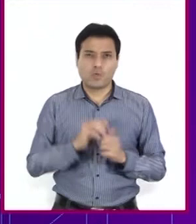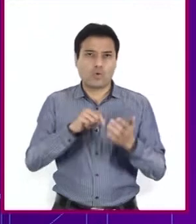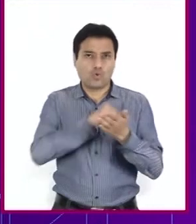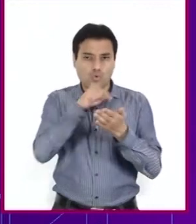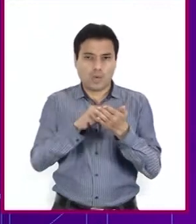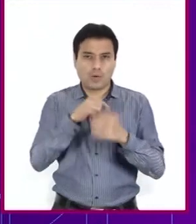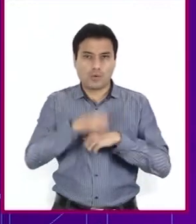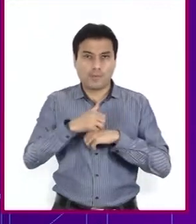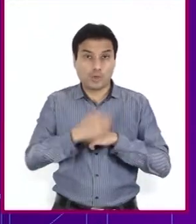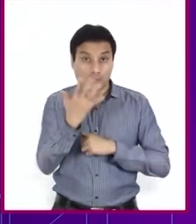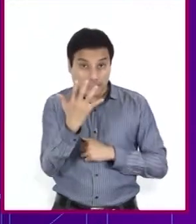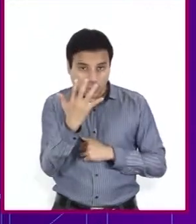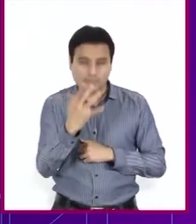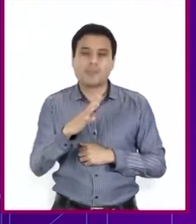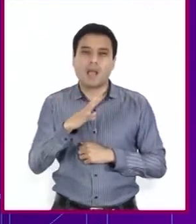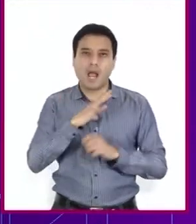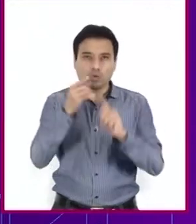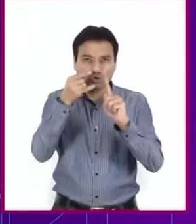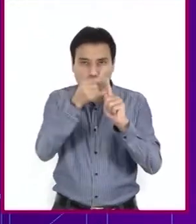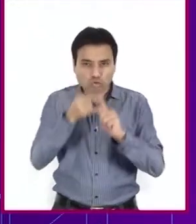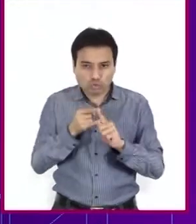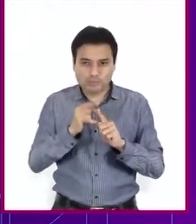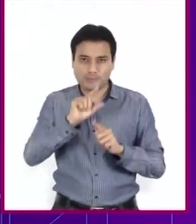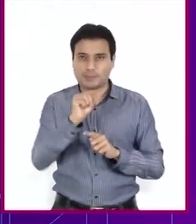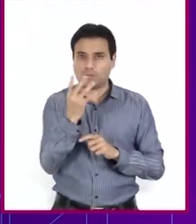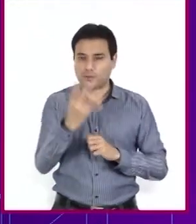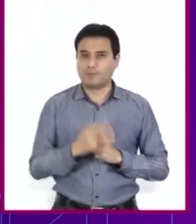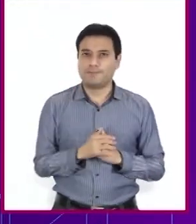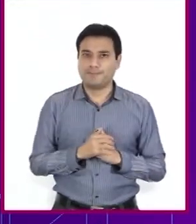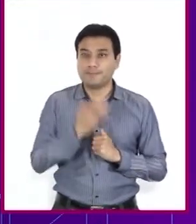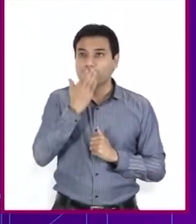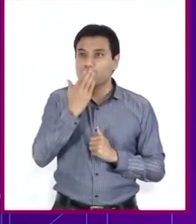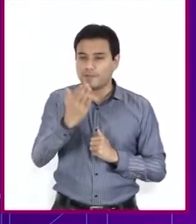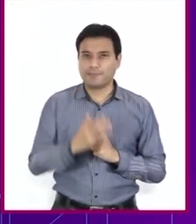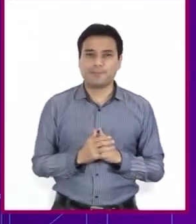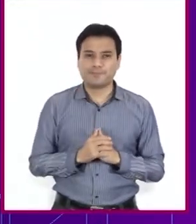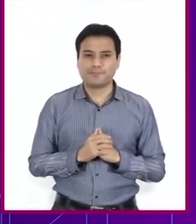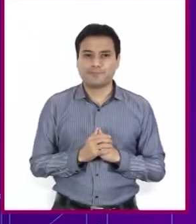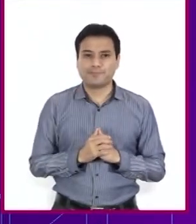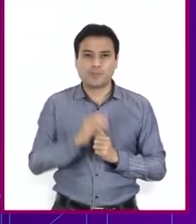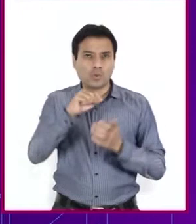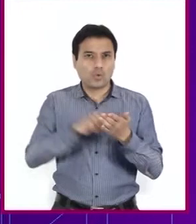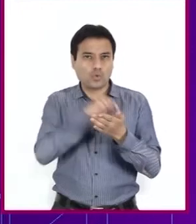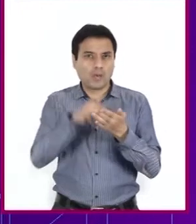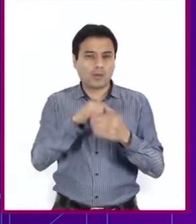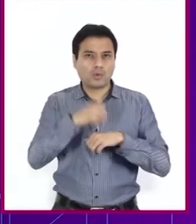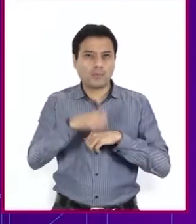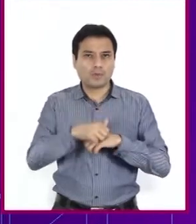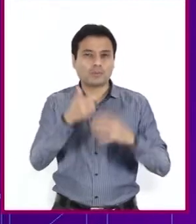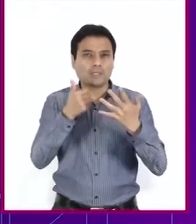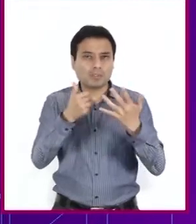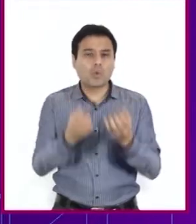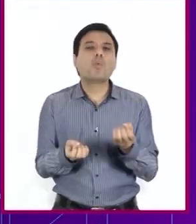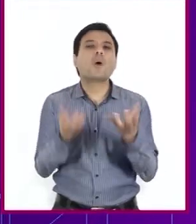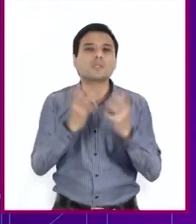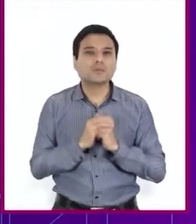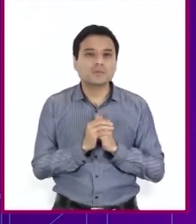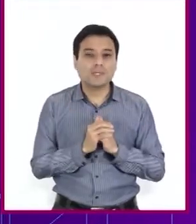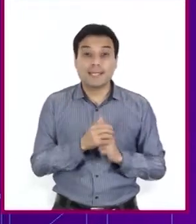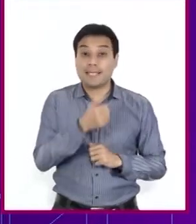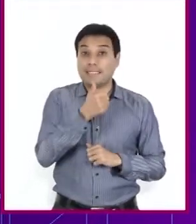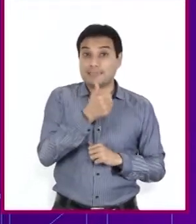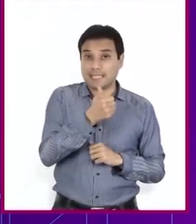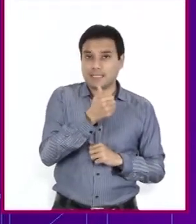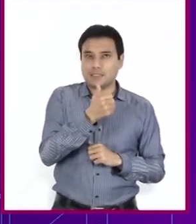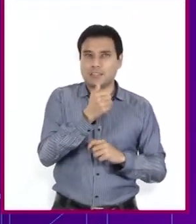5 tiene 74 cubos. Bien. ¿Cuántos cubos tiene la figura 6? 6 al